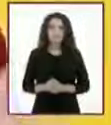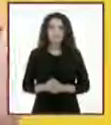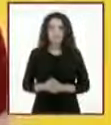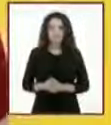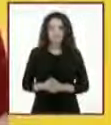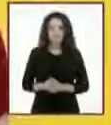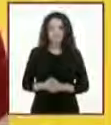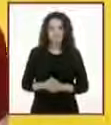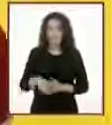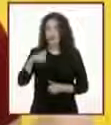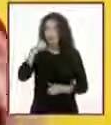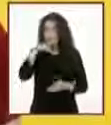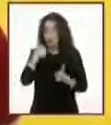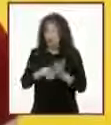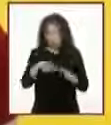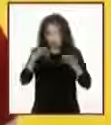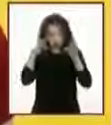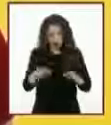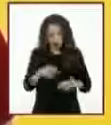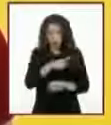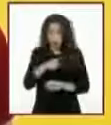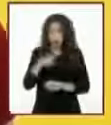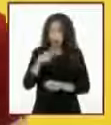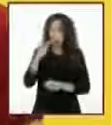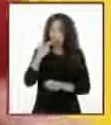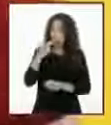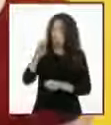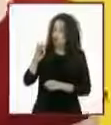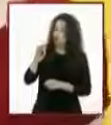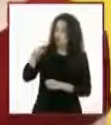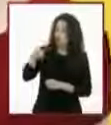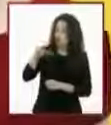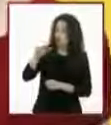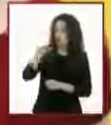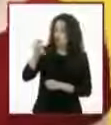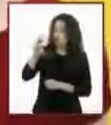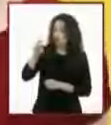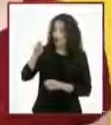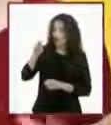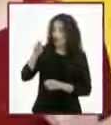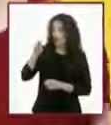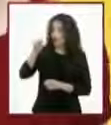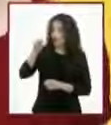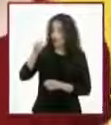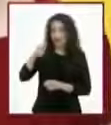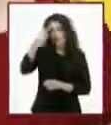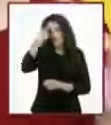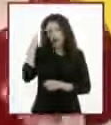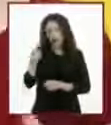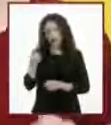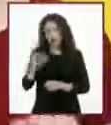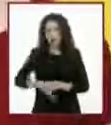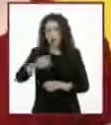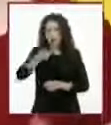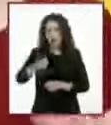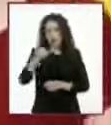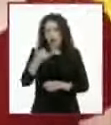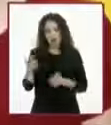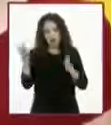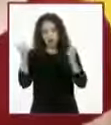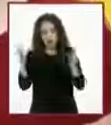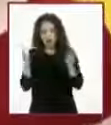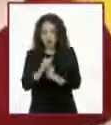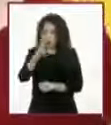En las cartas formales se utilizan fórmulas de cortesía, que tienen como propósito saludar y despedirse, mostrando respeto hacia